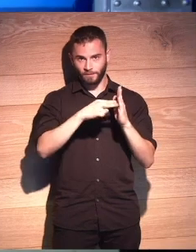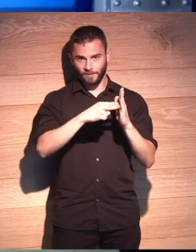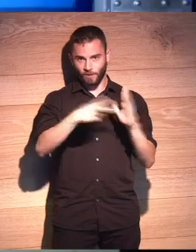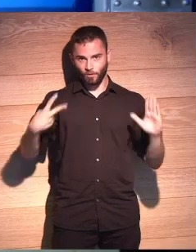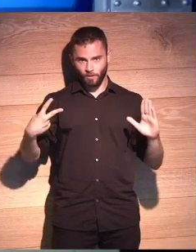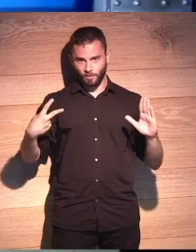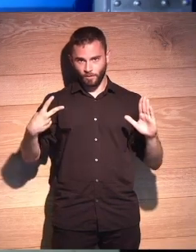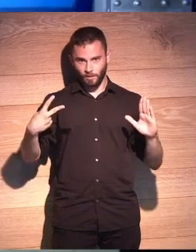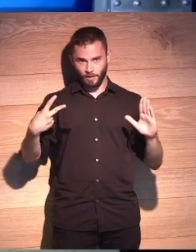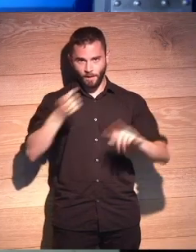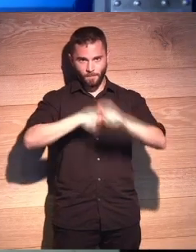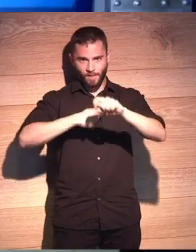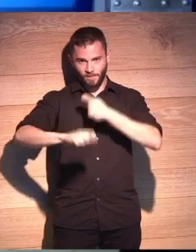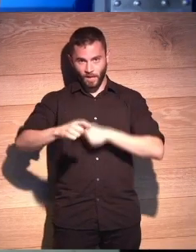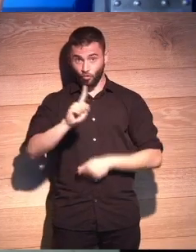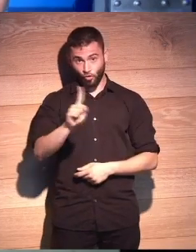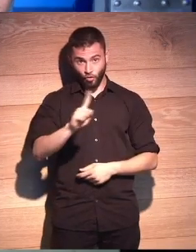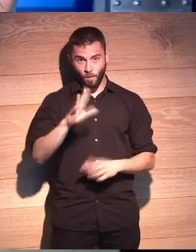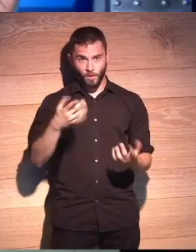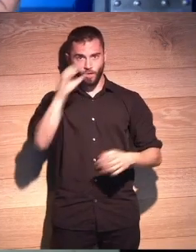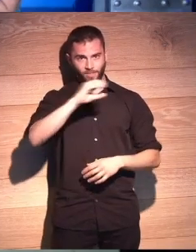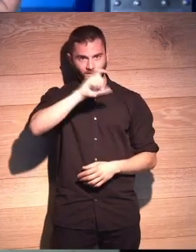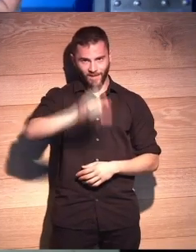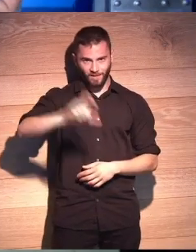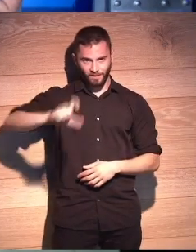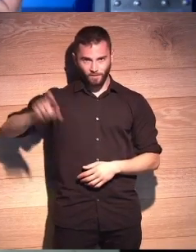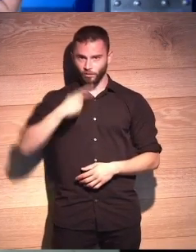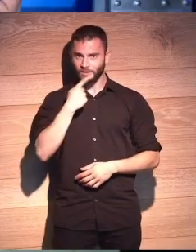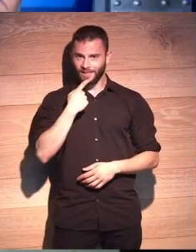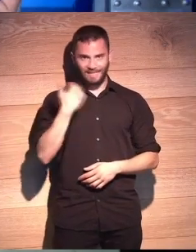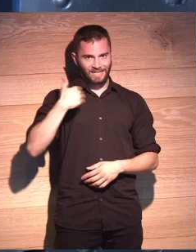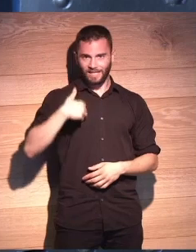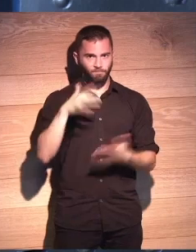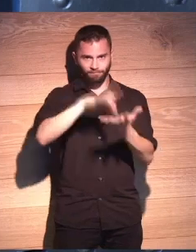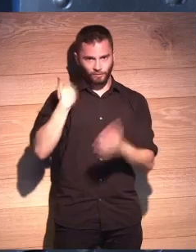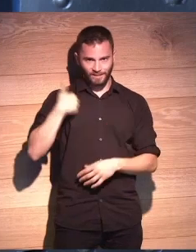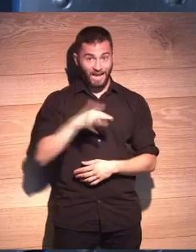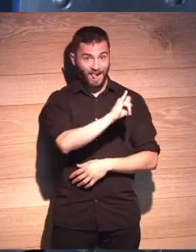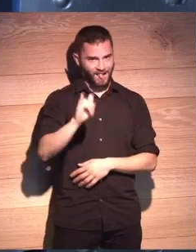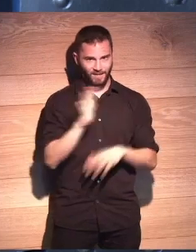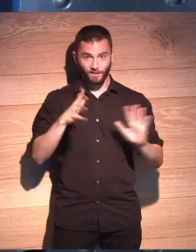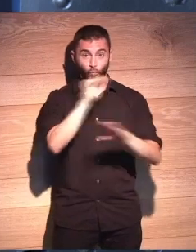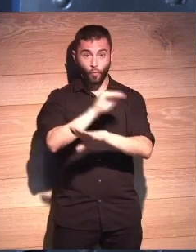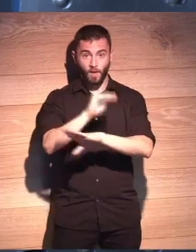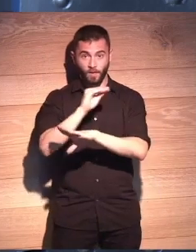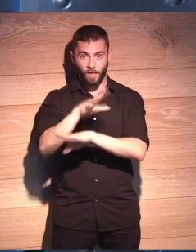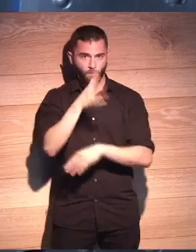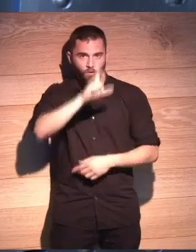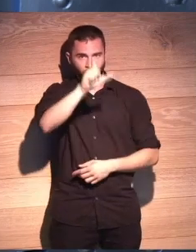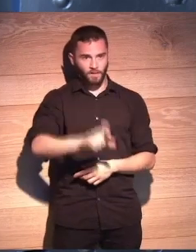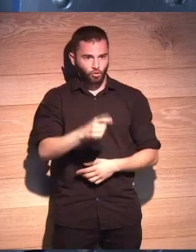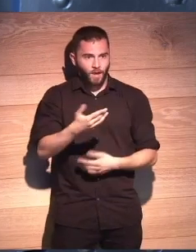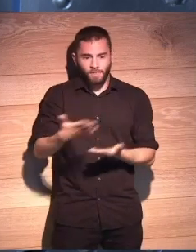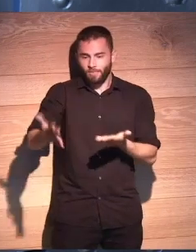que se esté en venta, pero lo que alertan los científicos es que esto ya existe y que cuidado, porque cualquier persona